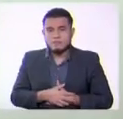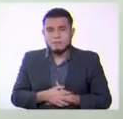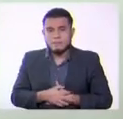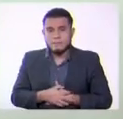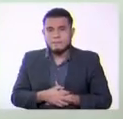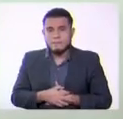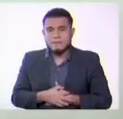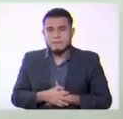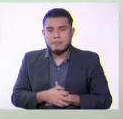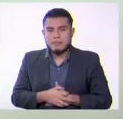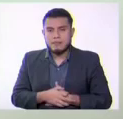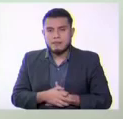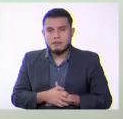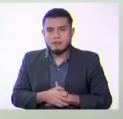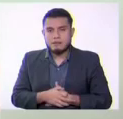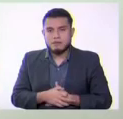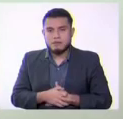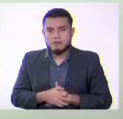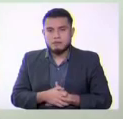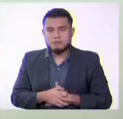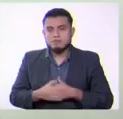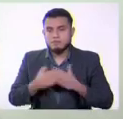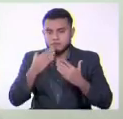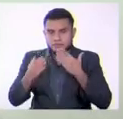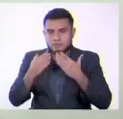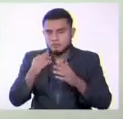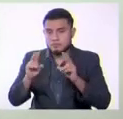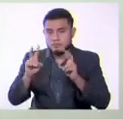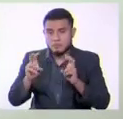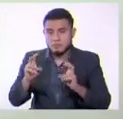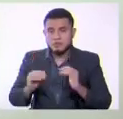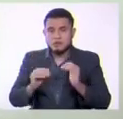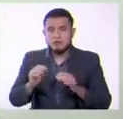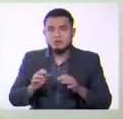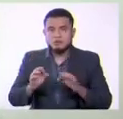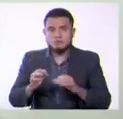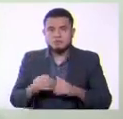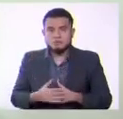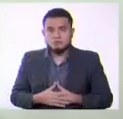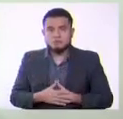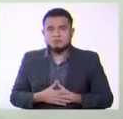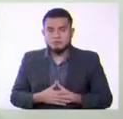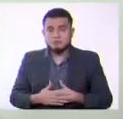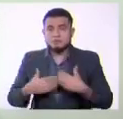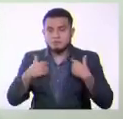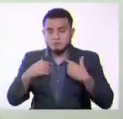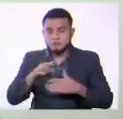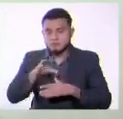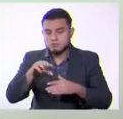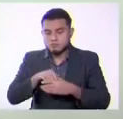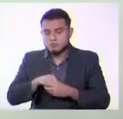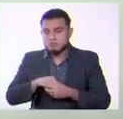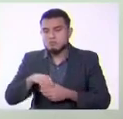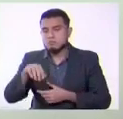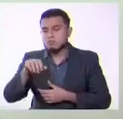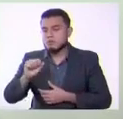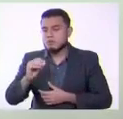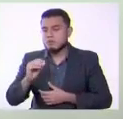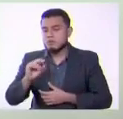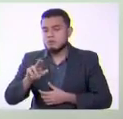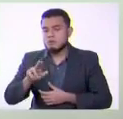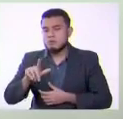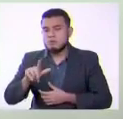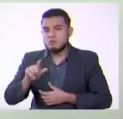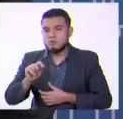un poco acerca de los elementos que también conformaban dentro de la aculturación y que podemos